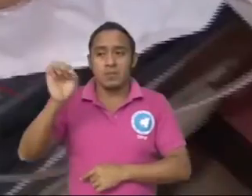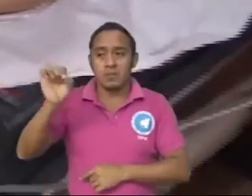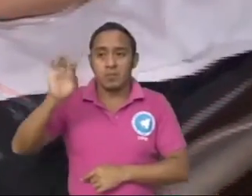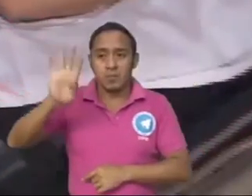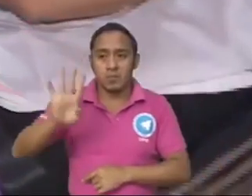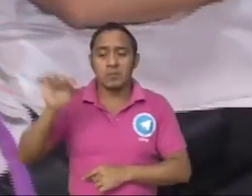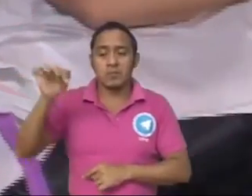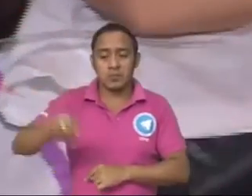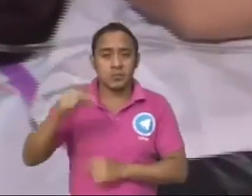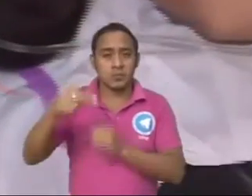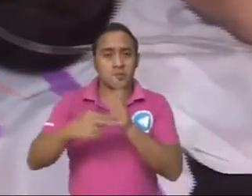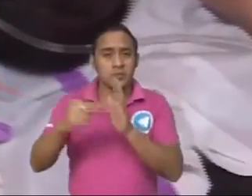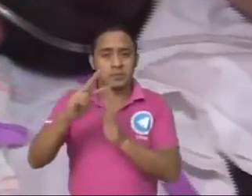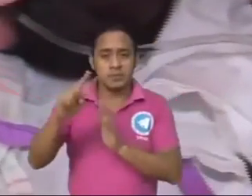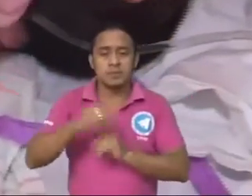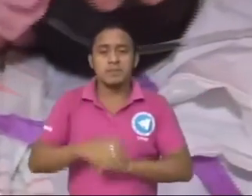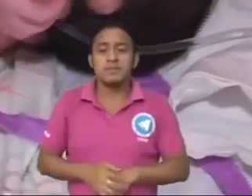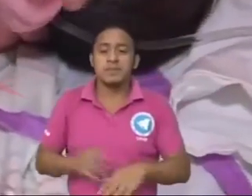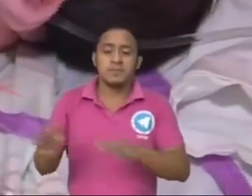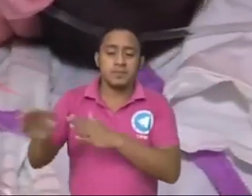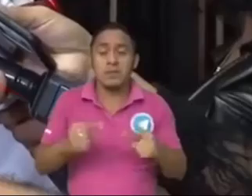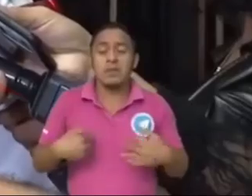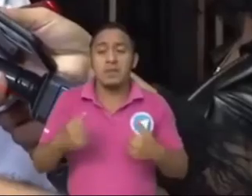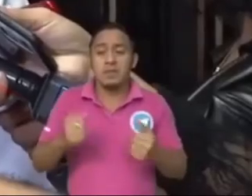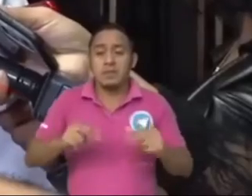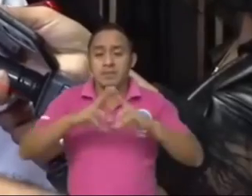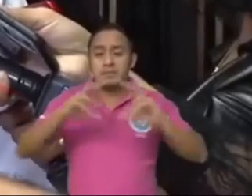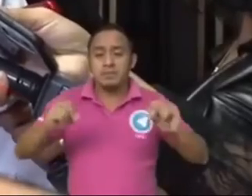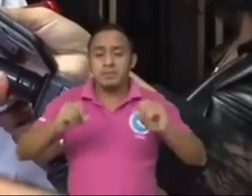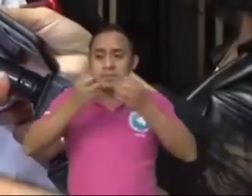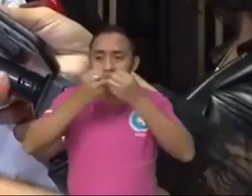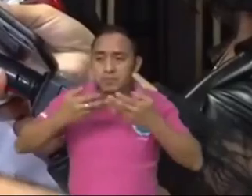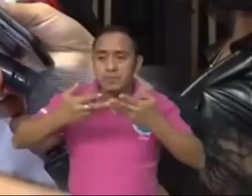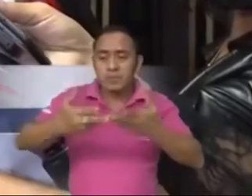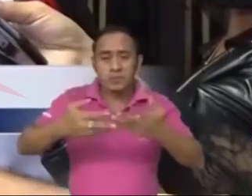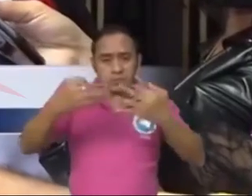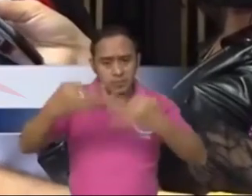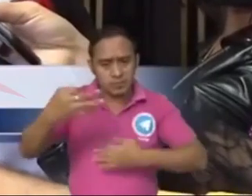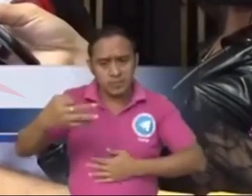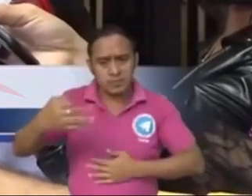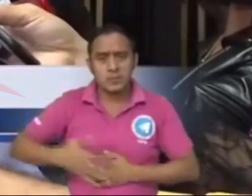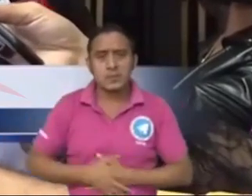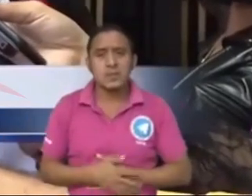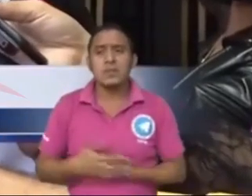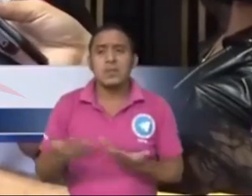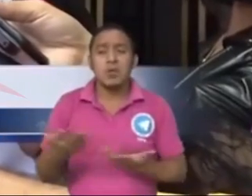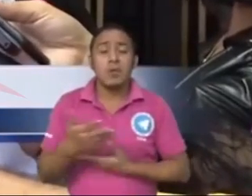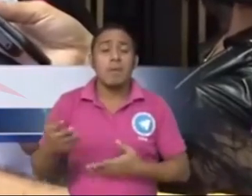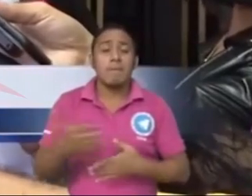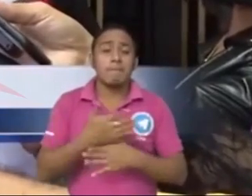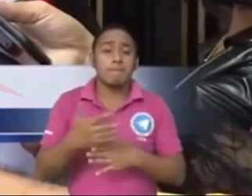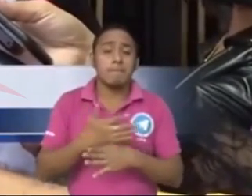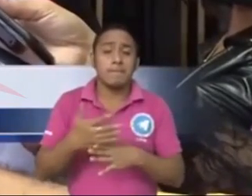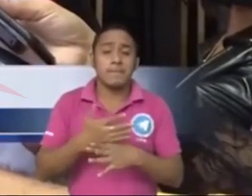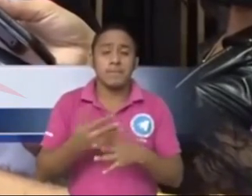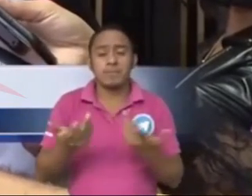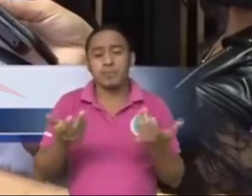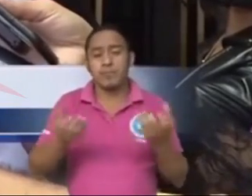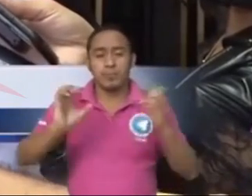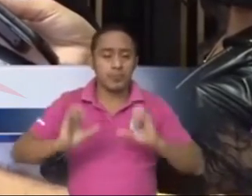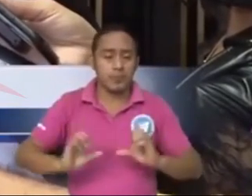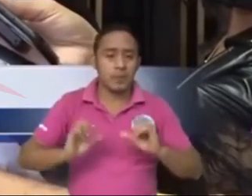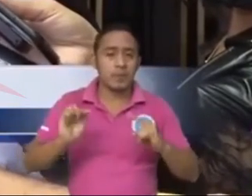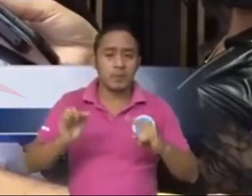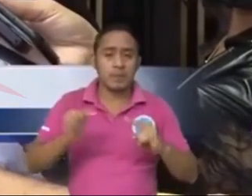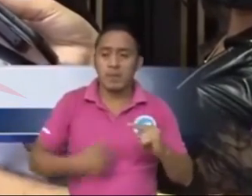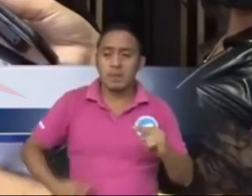las enfermedades. El mapa de la salud de Nicaragua nos da información completa sobre las diferentes